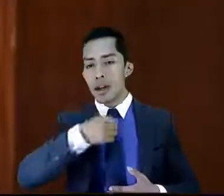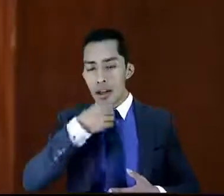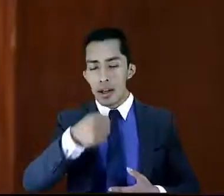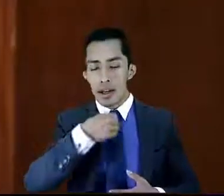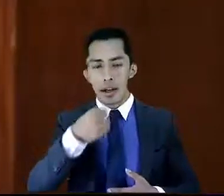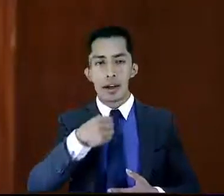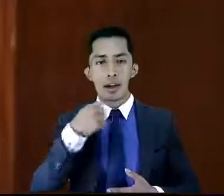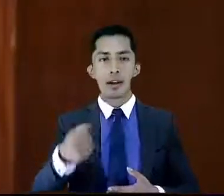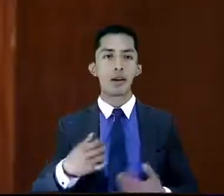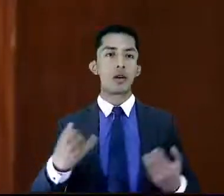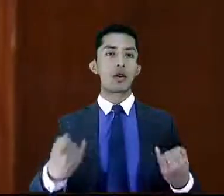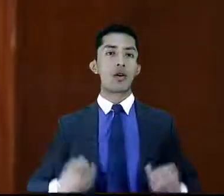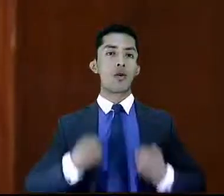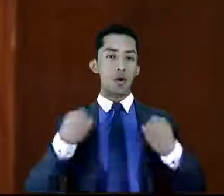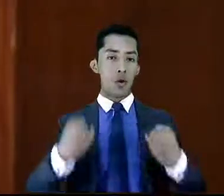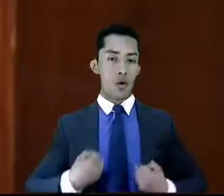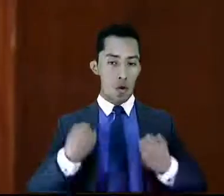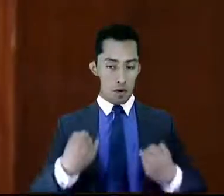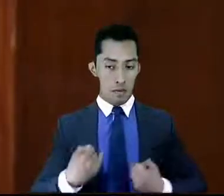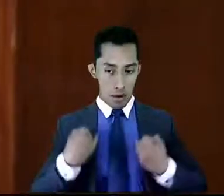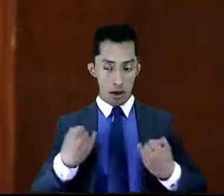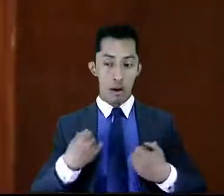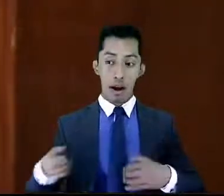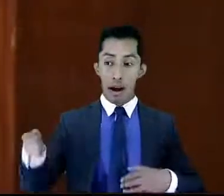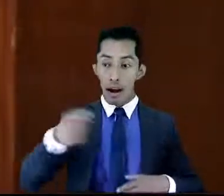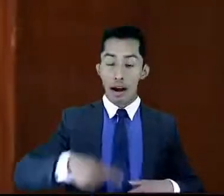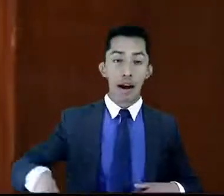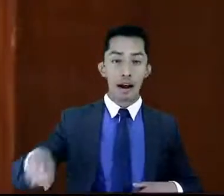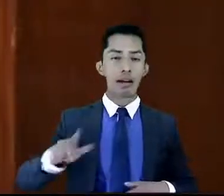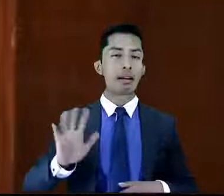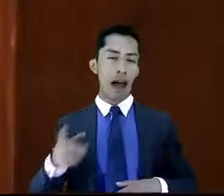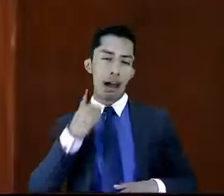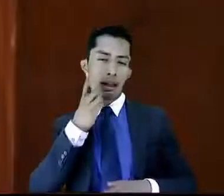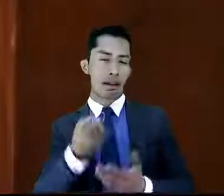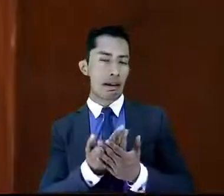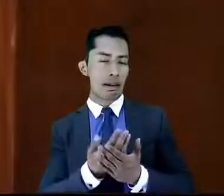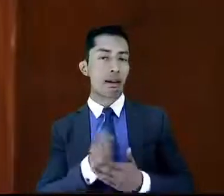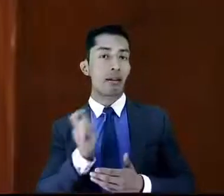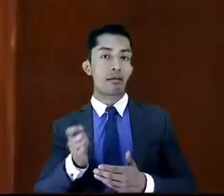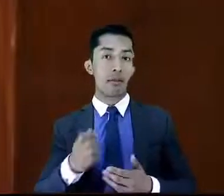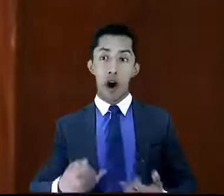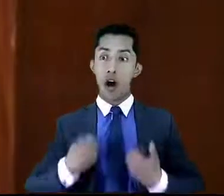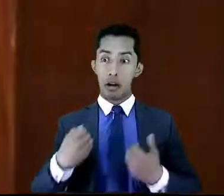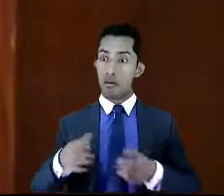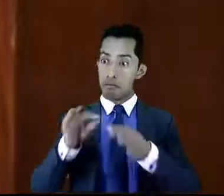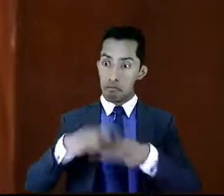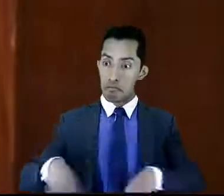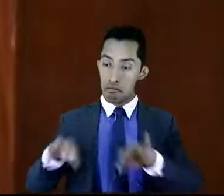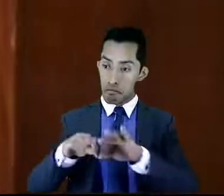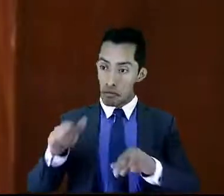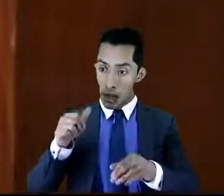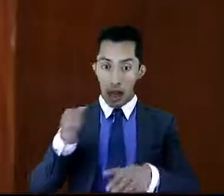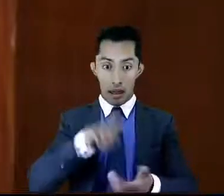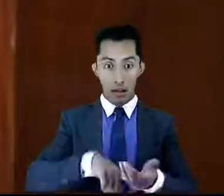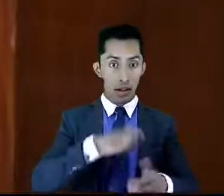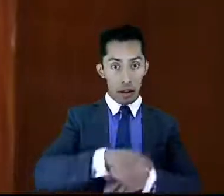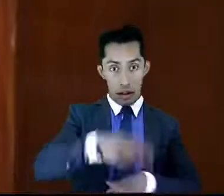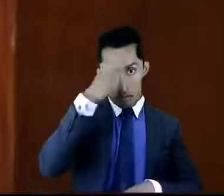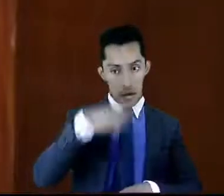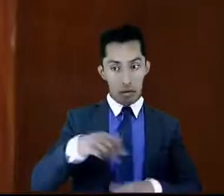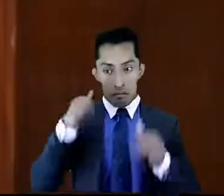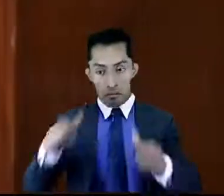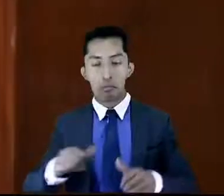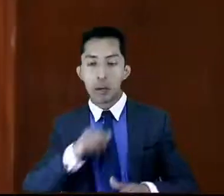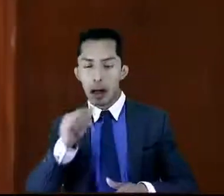juventudes, que dicho sea de paso, no han sido prioridad para el gobierno del Estado, pues se ha reducido el presupuesto para